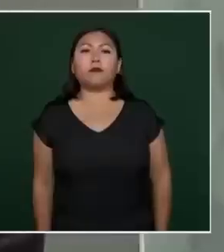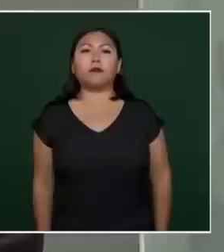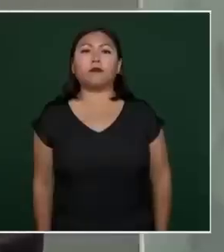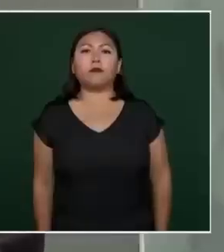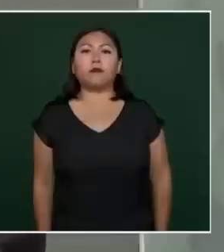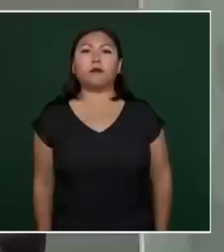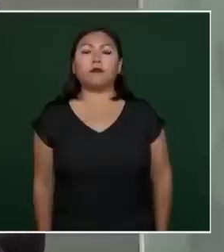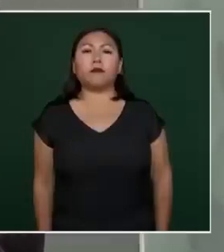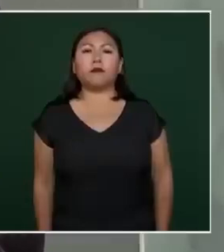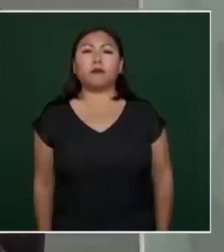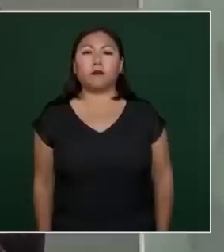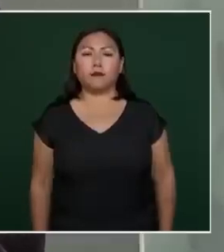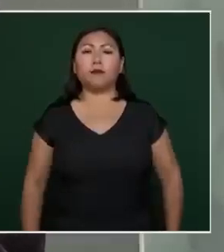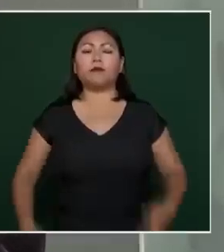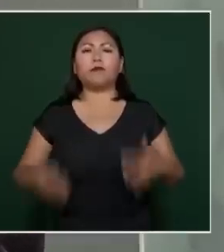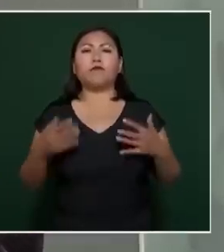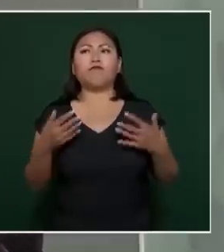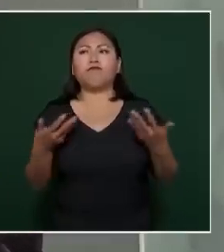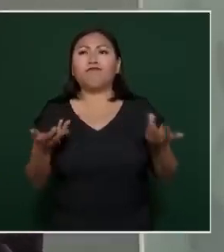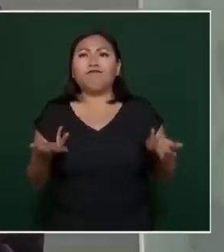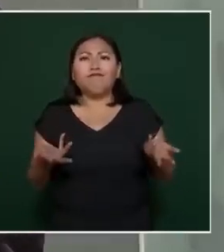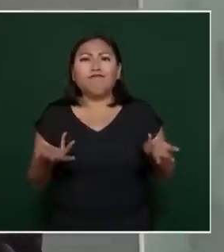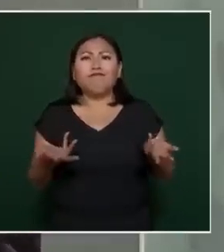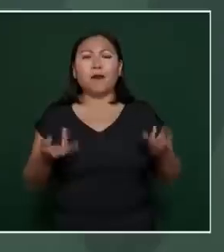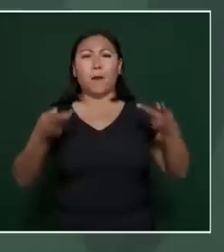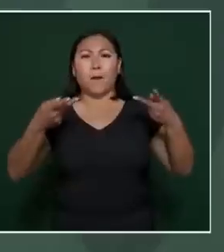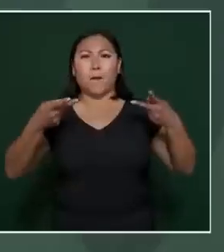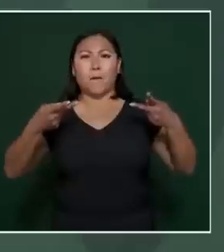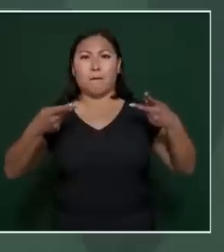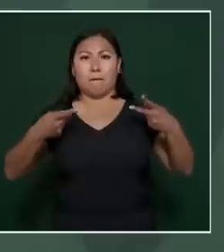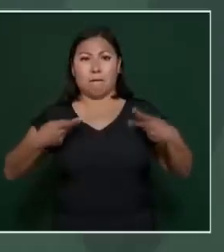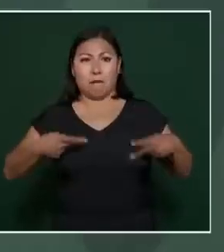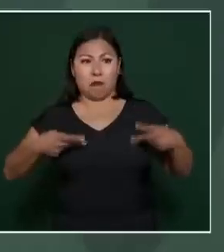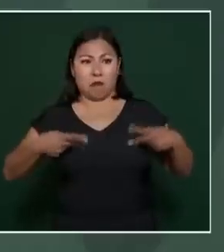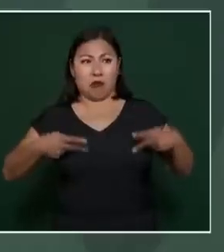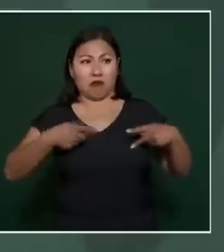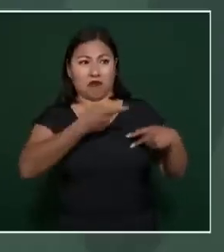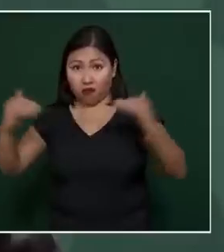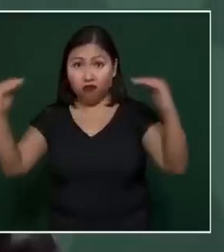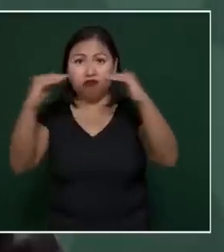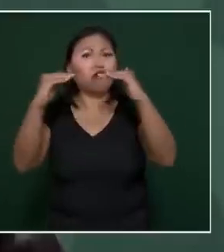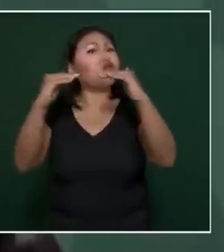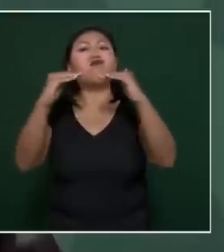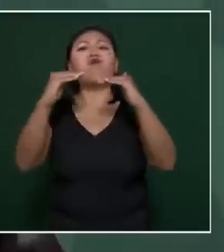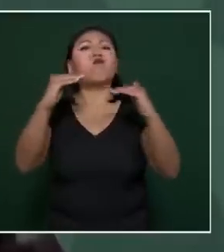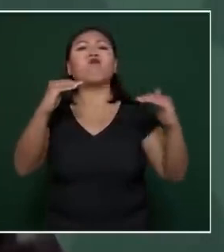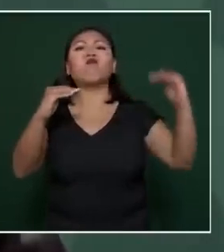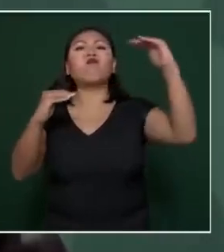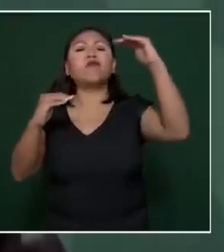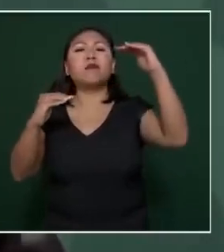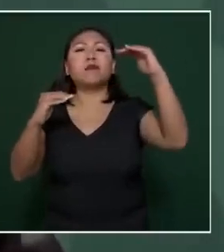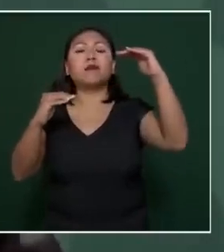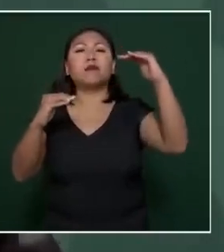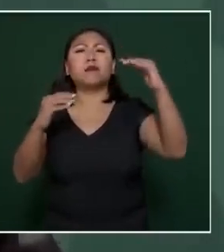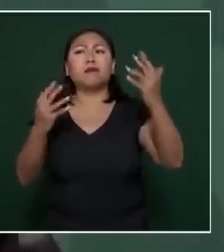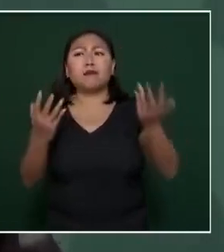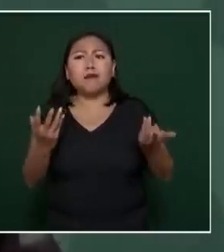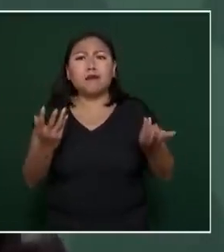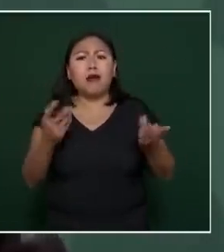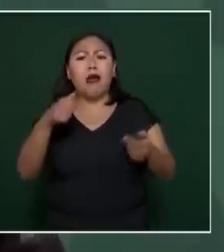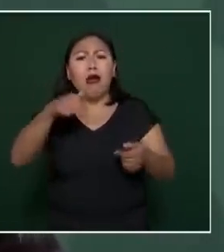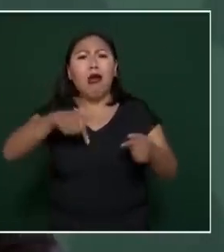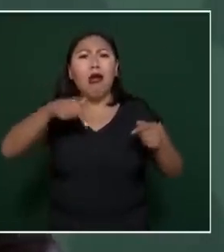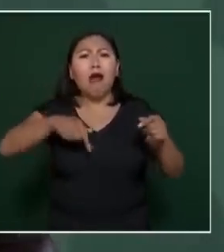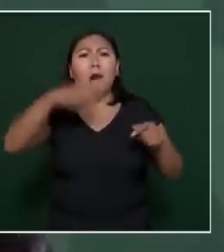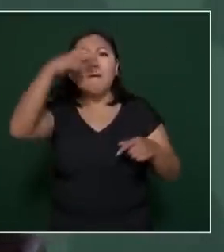Ganan más que los ministros del gobierno de Estados Unidos, habiendo tantas necesidades,